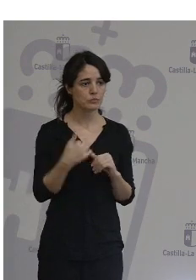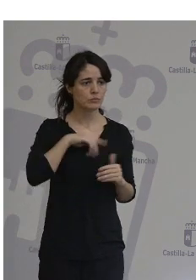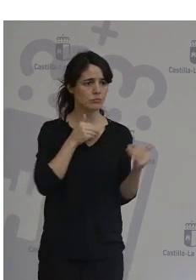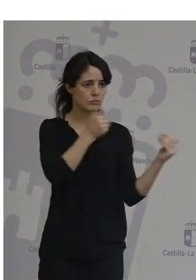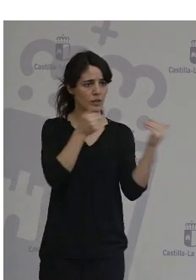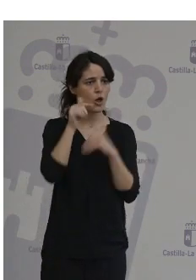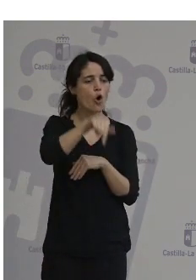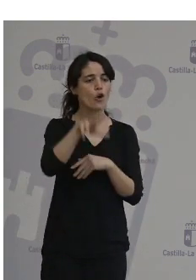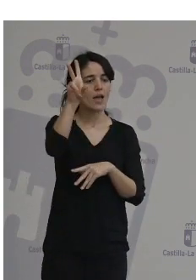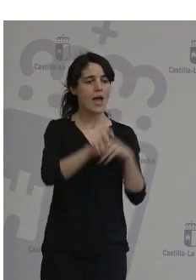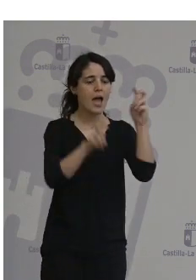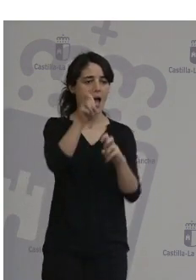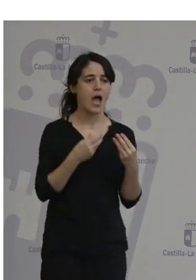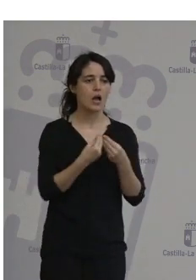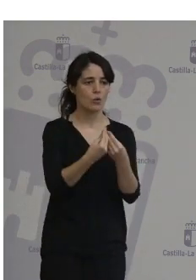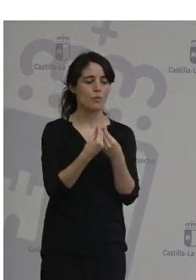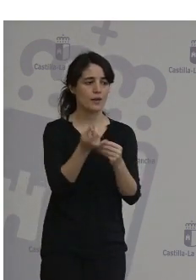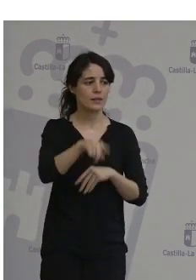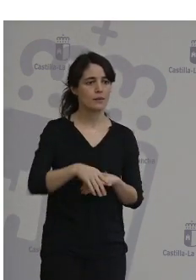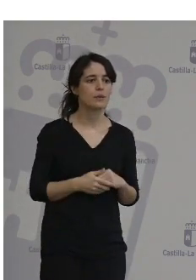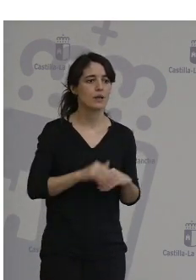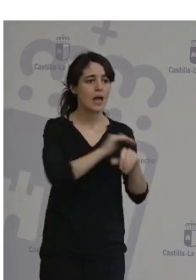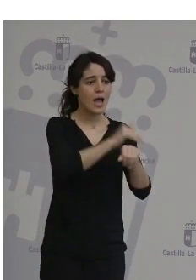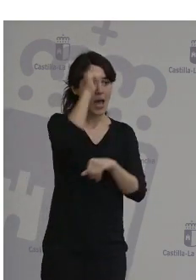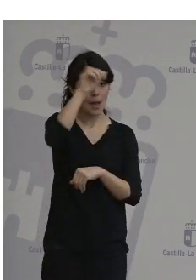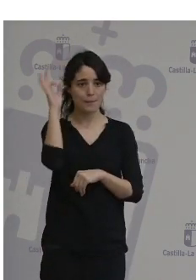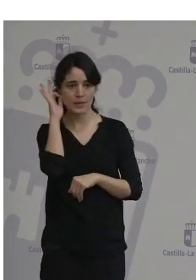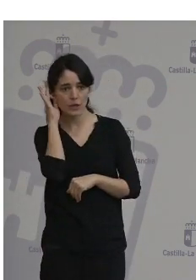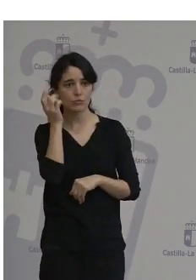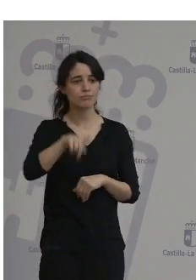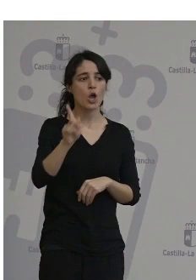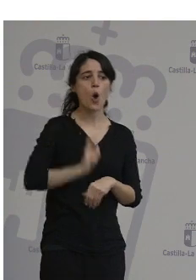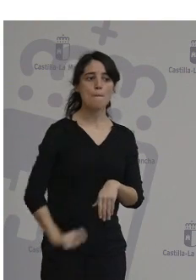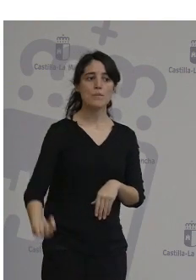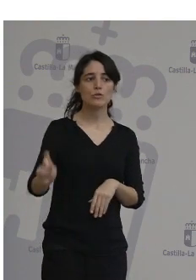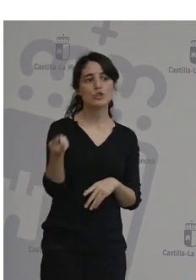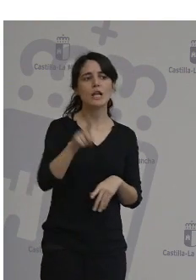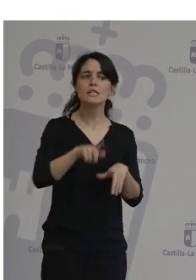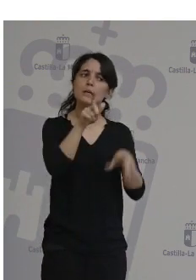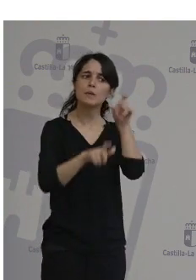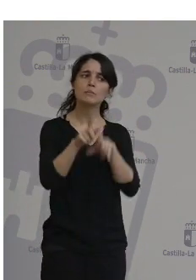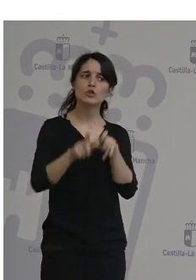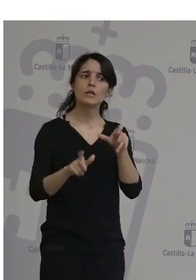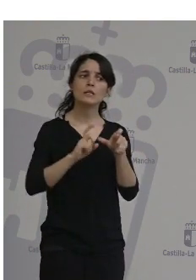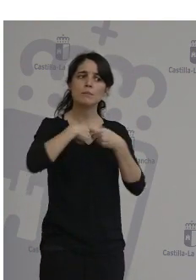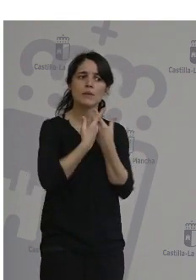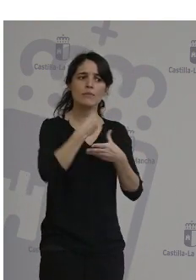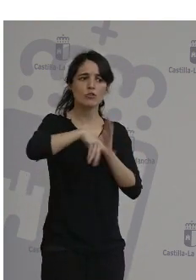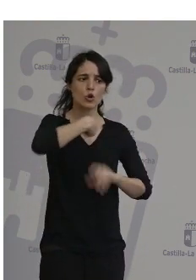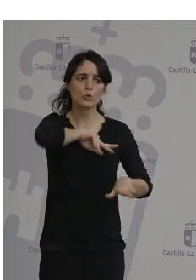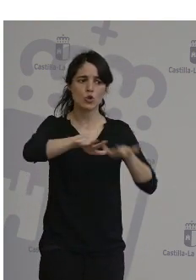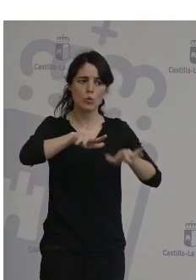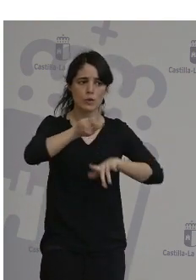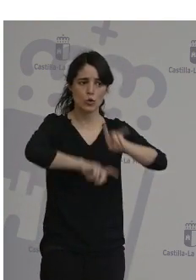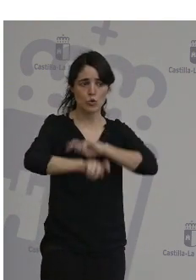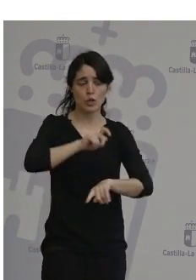nos acompañen hoy en este seminario. Amigas, amigos, profesionales, dirigentes de nuestro movimiento asociativo y a